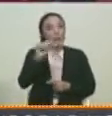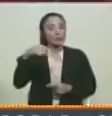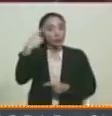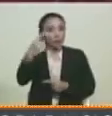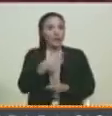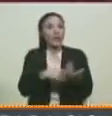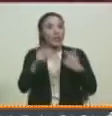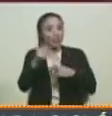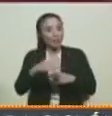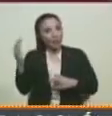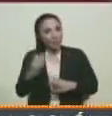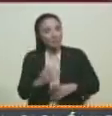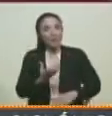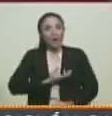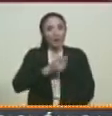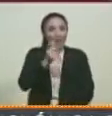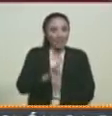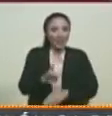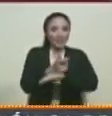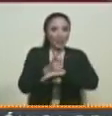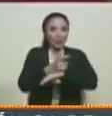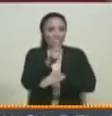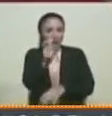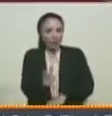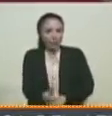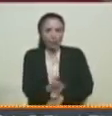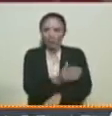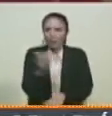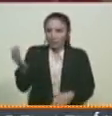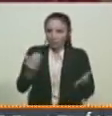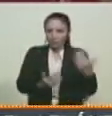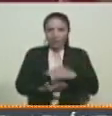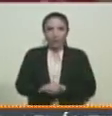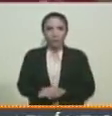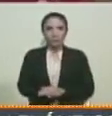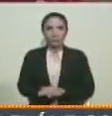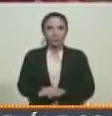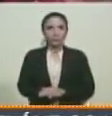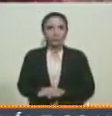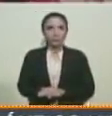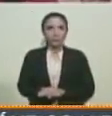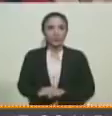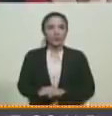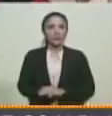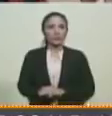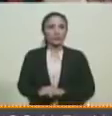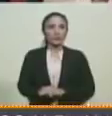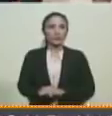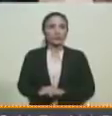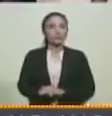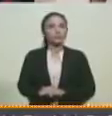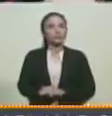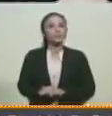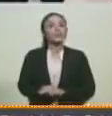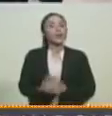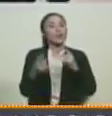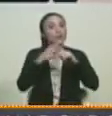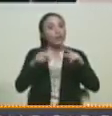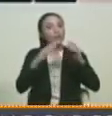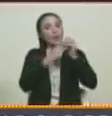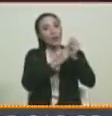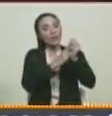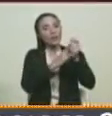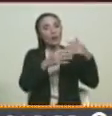a líderes políticos de la oposición. Ahí los recibí, a los gobernadores, gobernadoras, a líderes de los partidos.